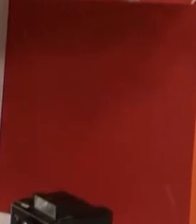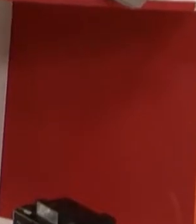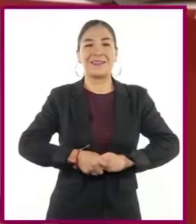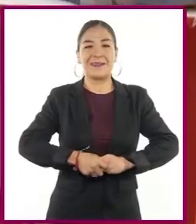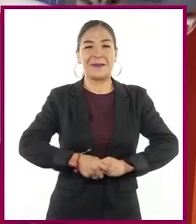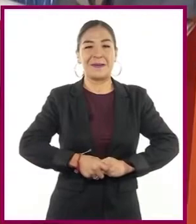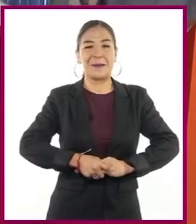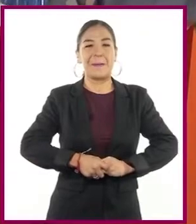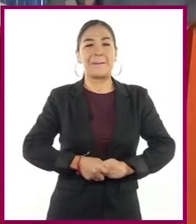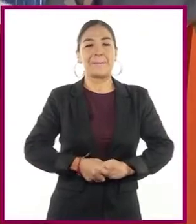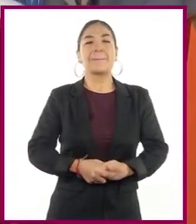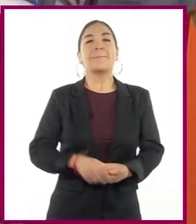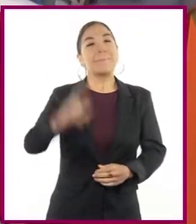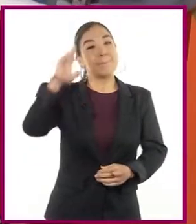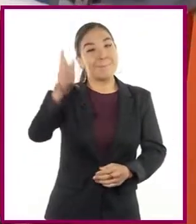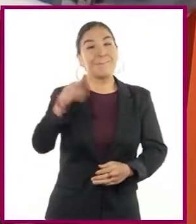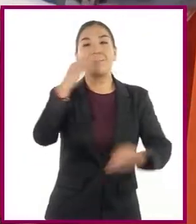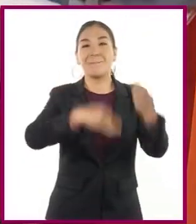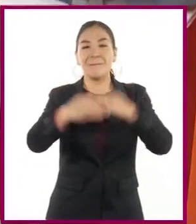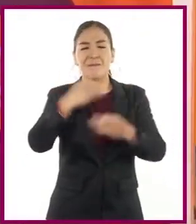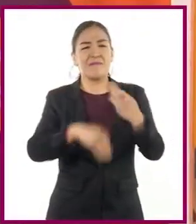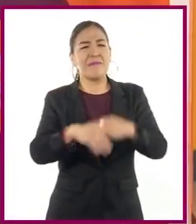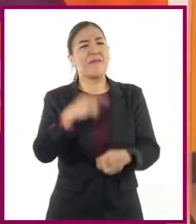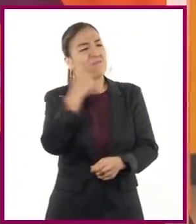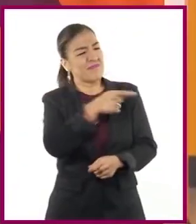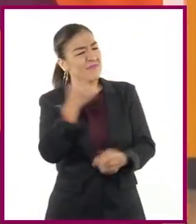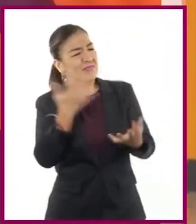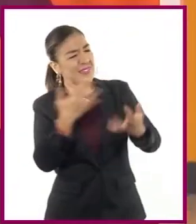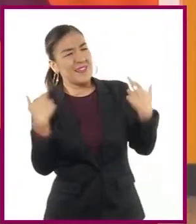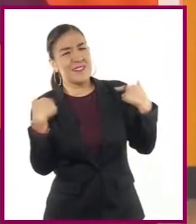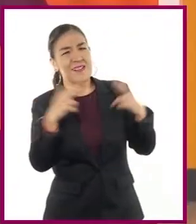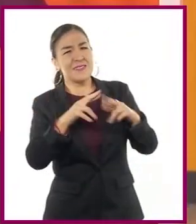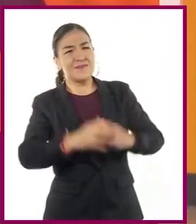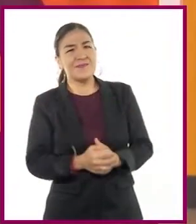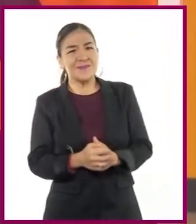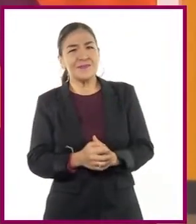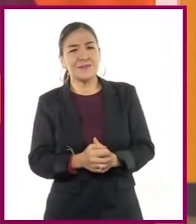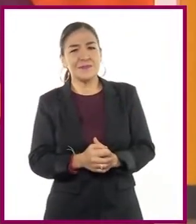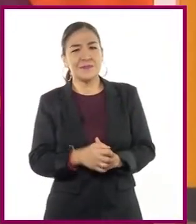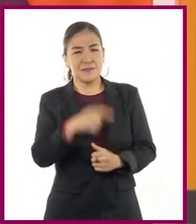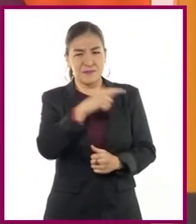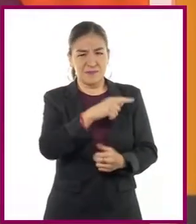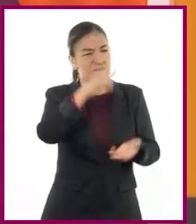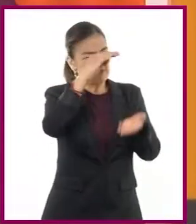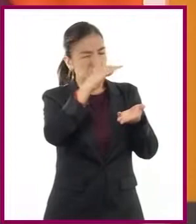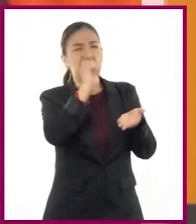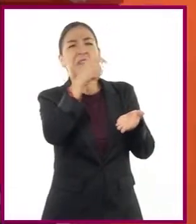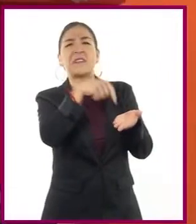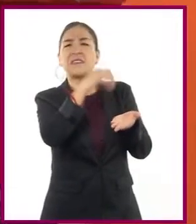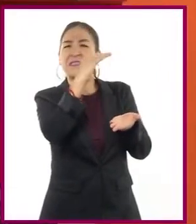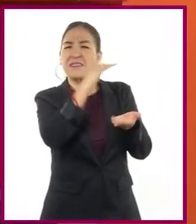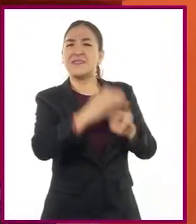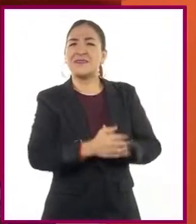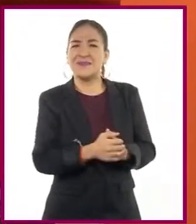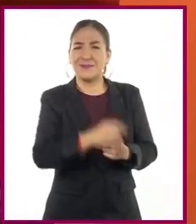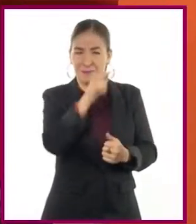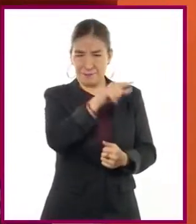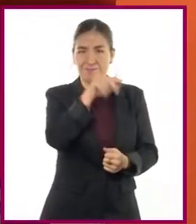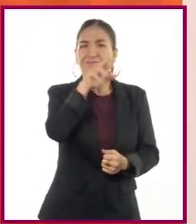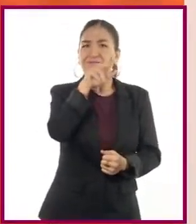¿Qué tal, José Carlos? ¿Qué haces? ¿Tiene algo tu botella con agua? Te ves